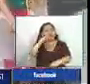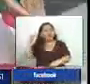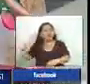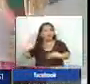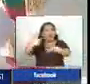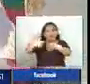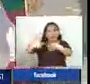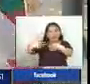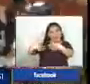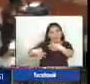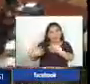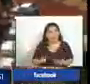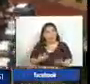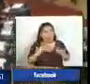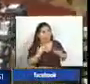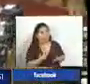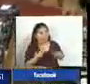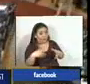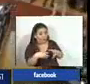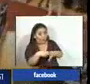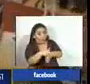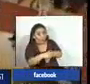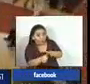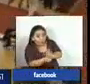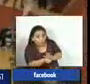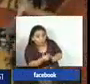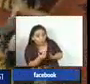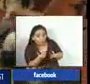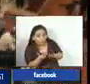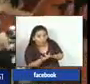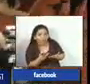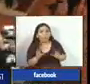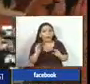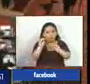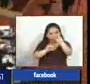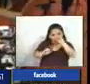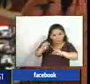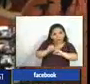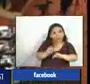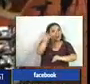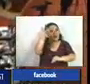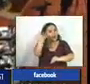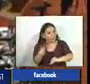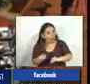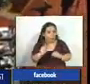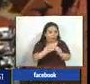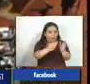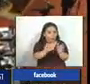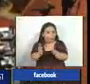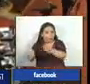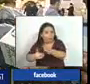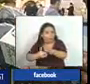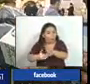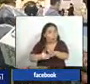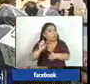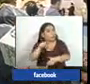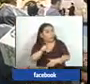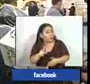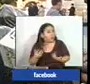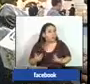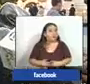legislativo aguarda la publicación para analizar si se establecen nuevas fechas y fases de apertura económica o no.